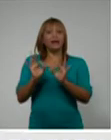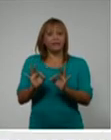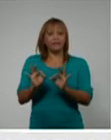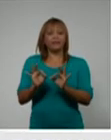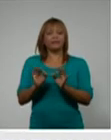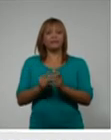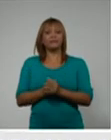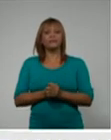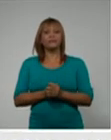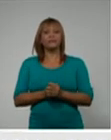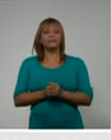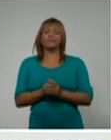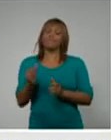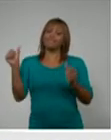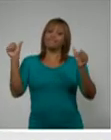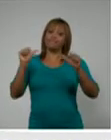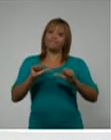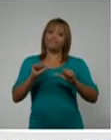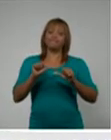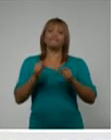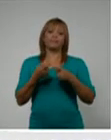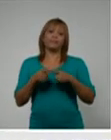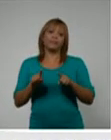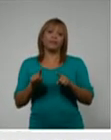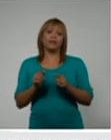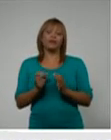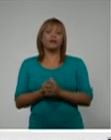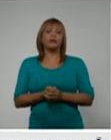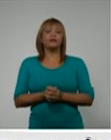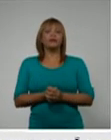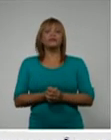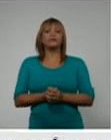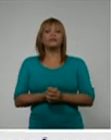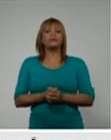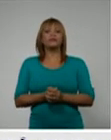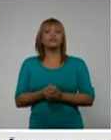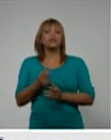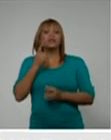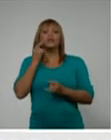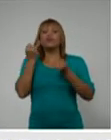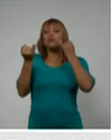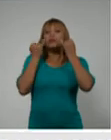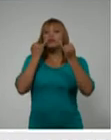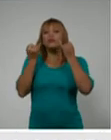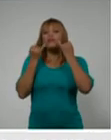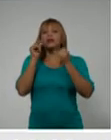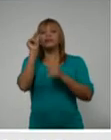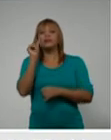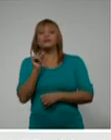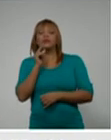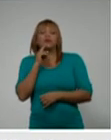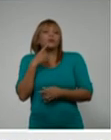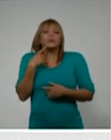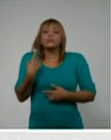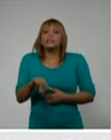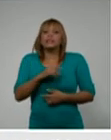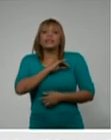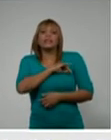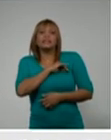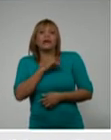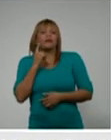característica desfavorable, teniendo en cuenta que no se identifica la persona que la